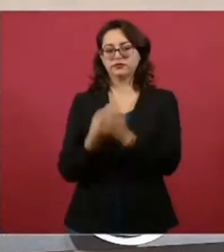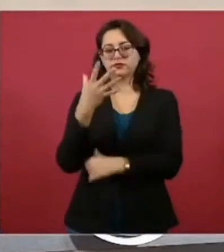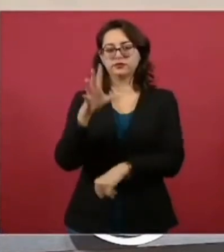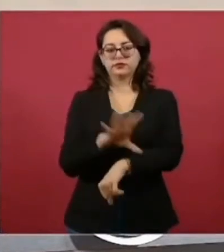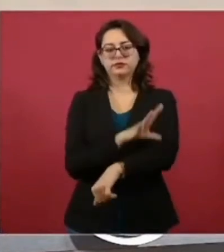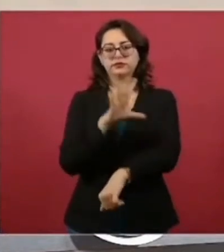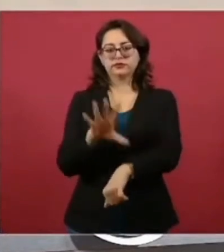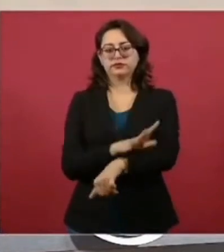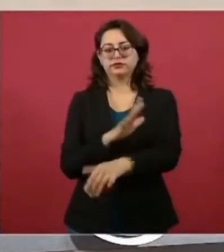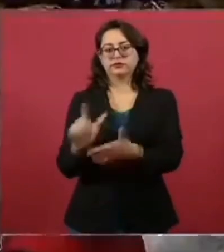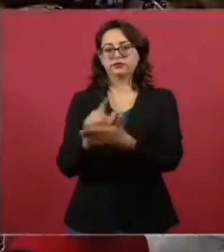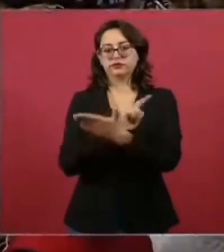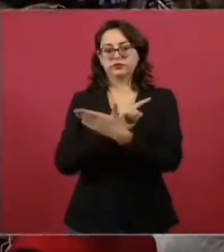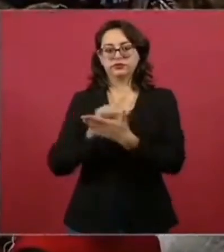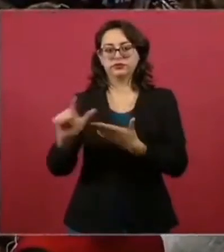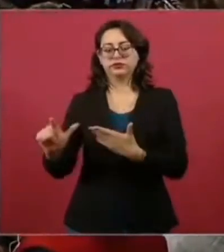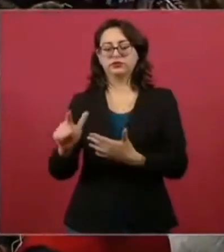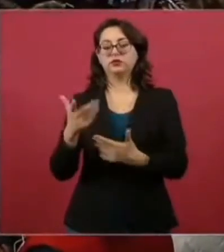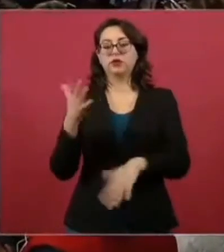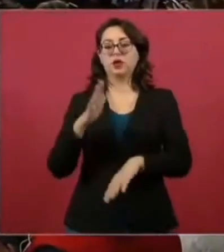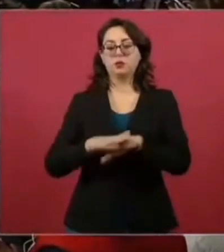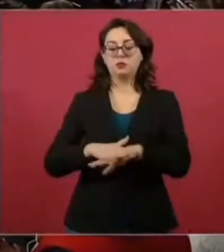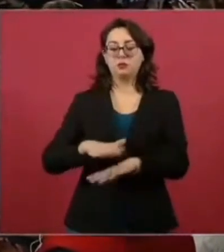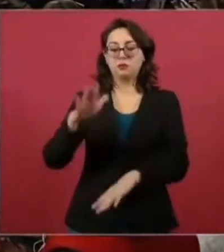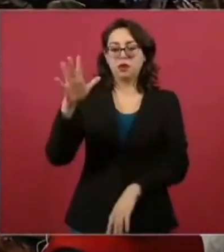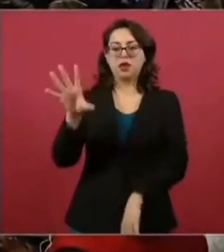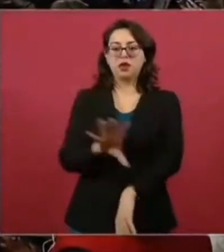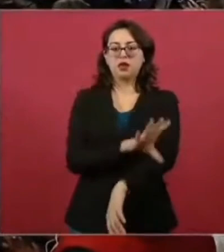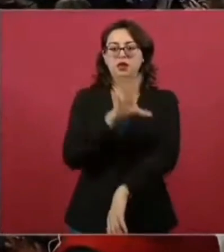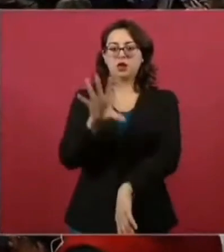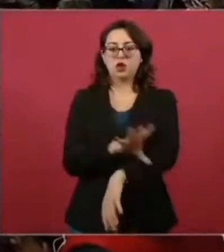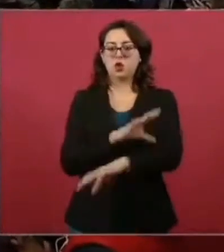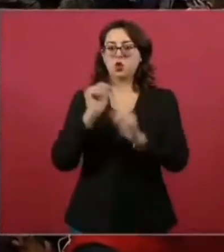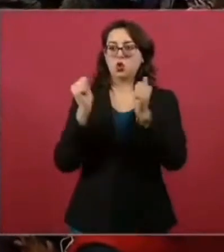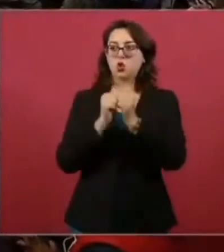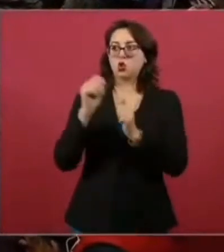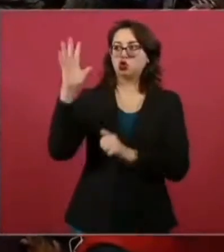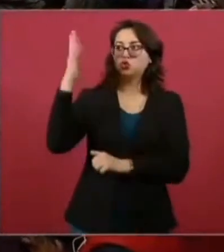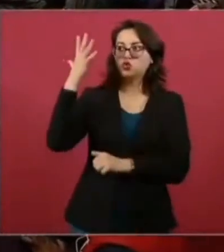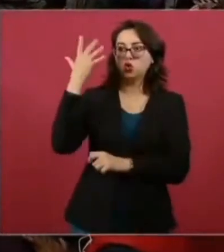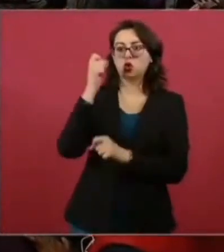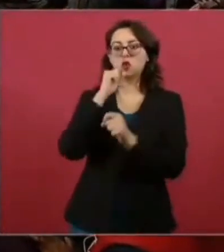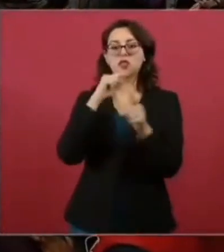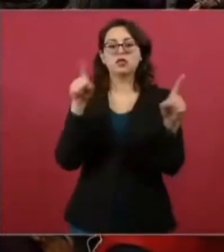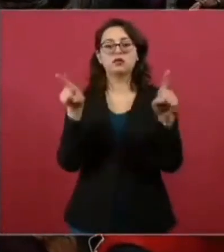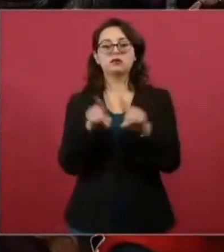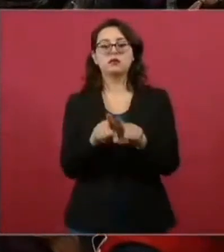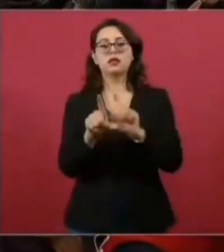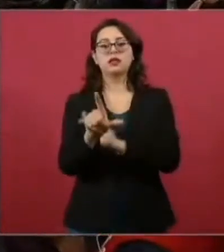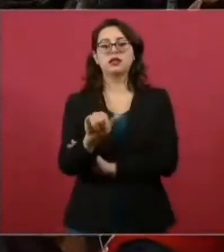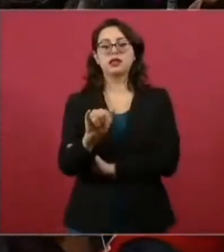renovables, más plantas solares, hablábamos de litio,